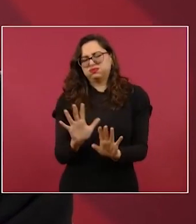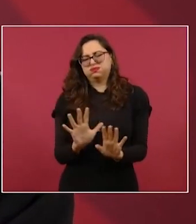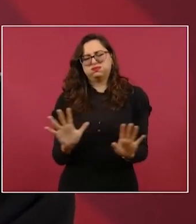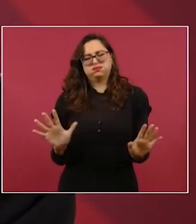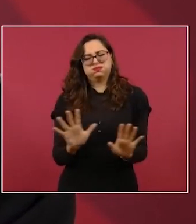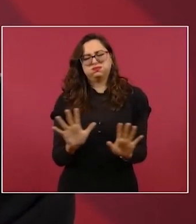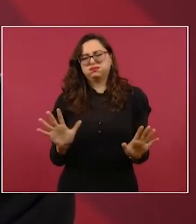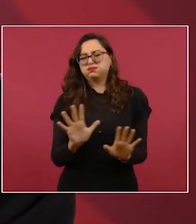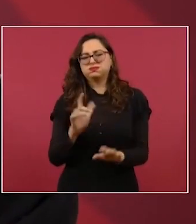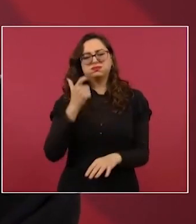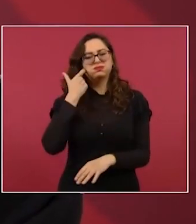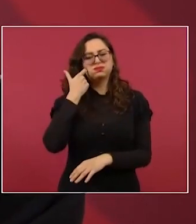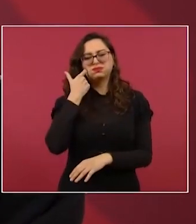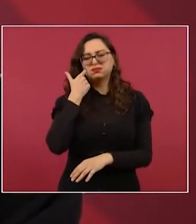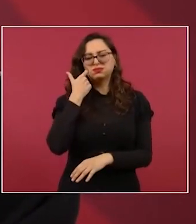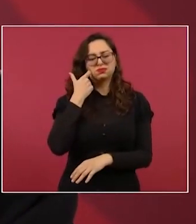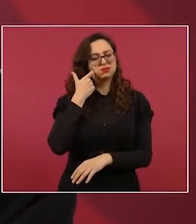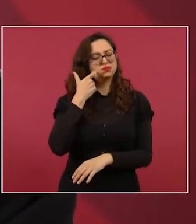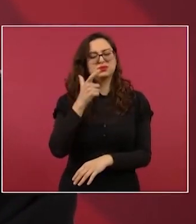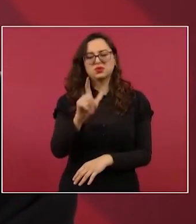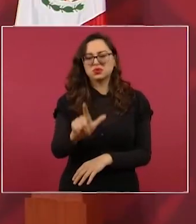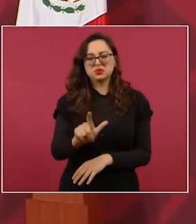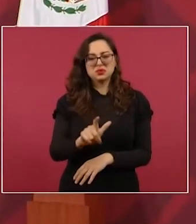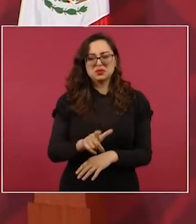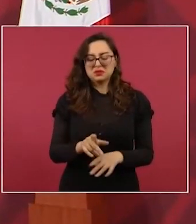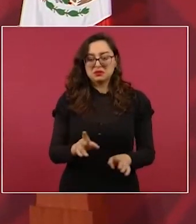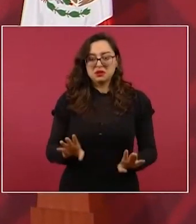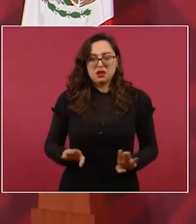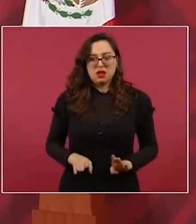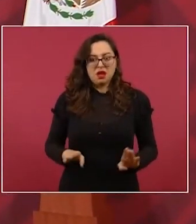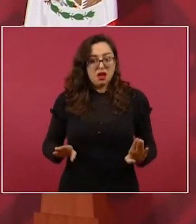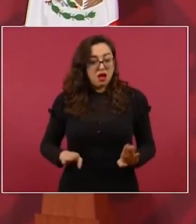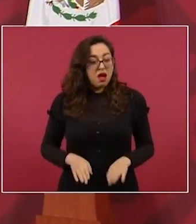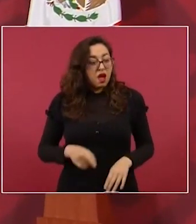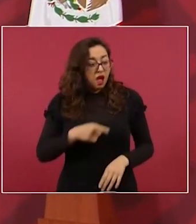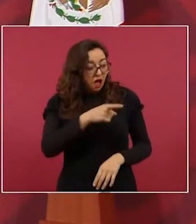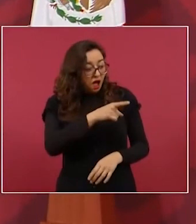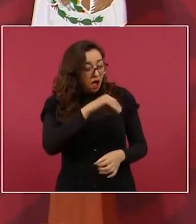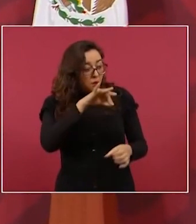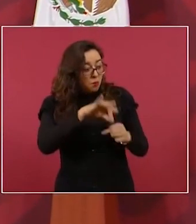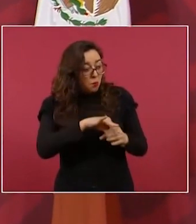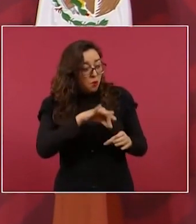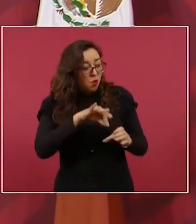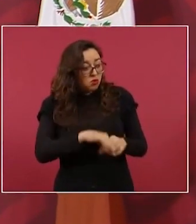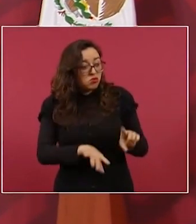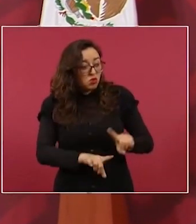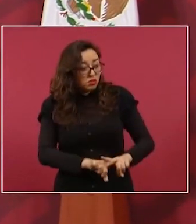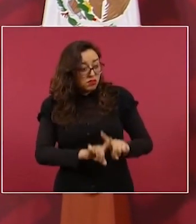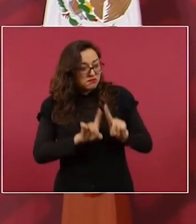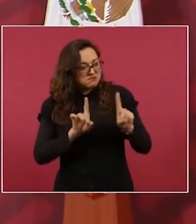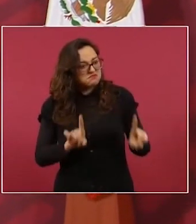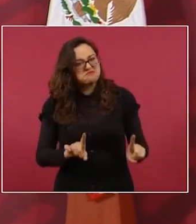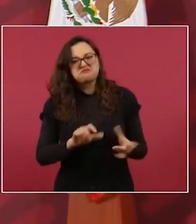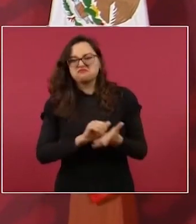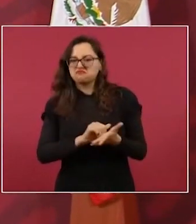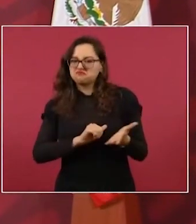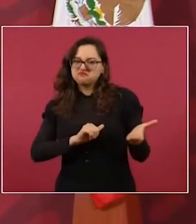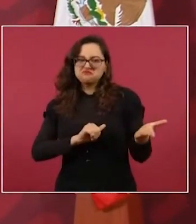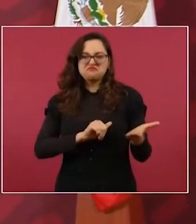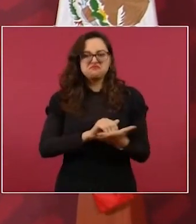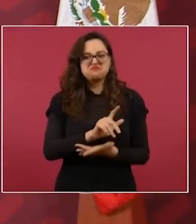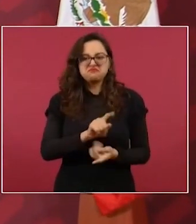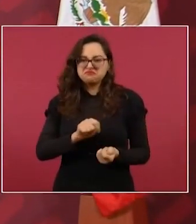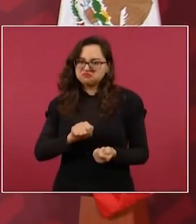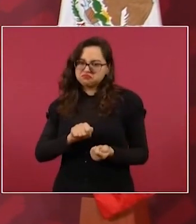datos. Y finalmente, la defensa que ha hecho de la candidata a presidenta de la Suprema Corte